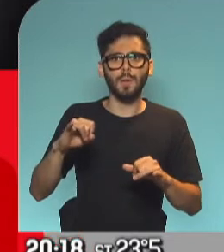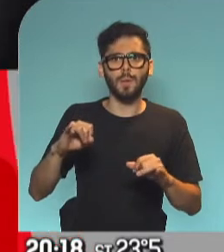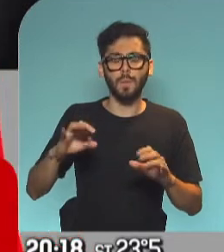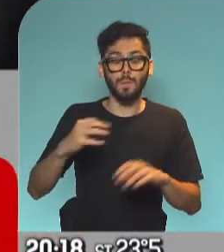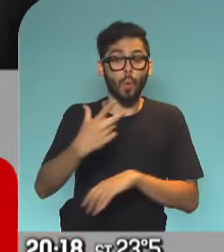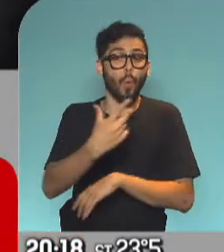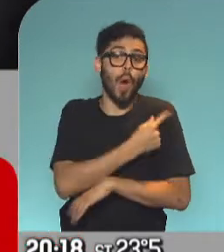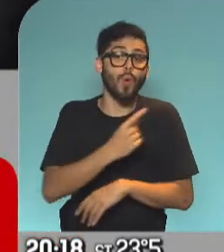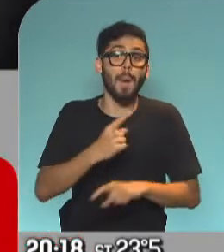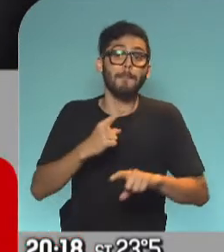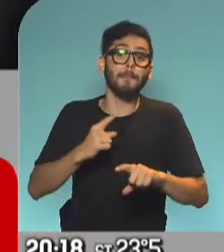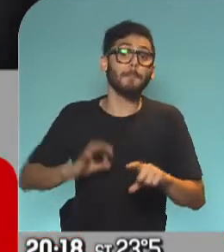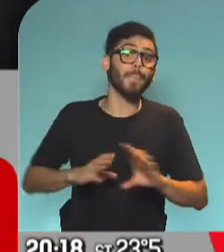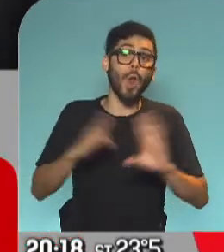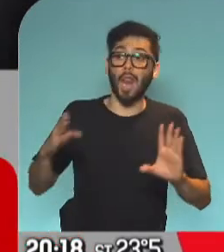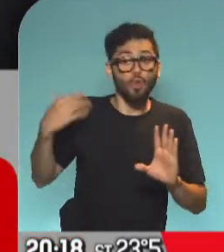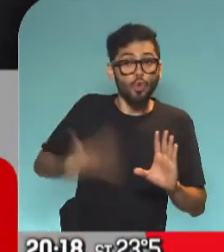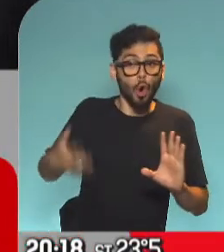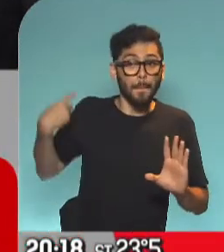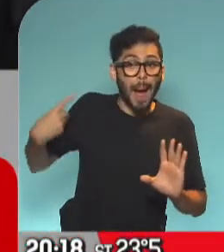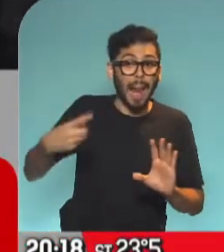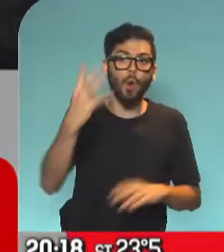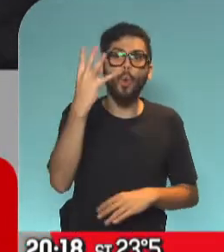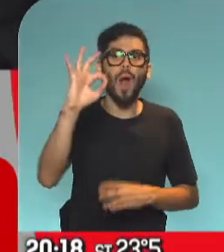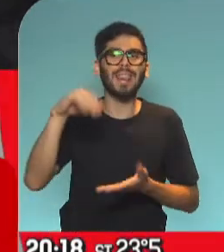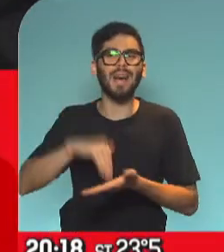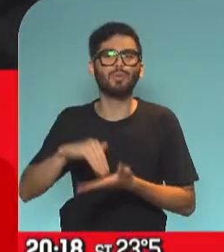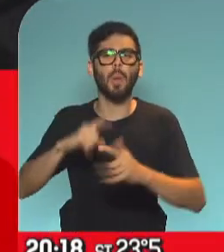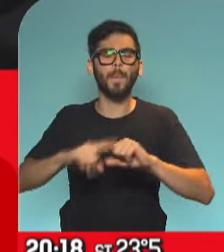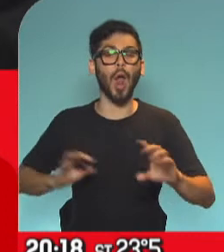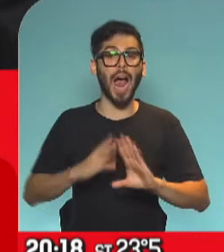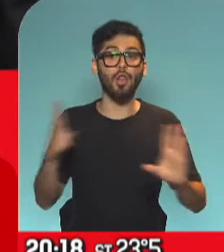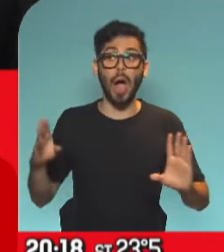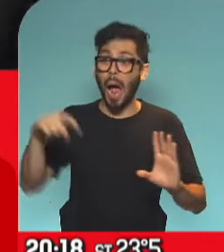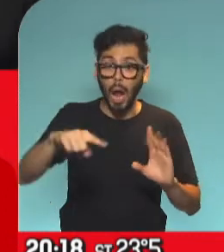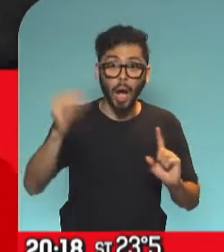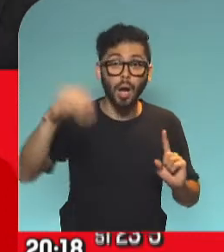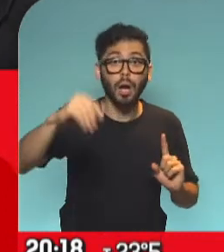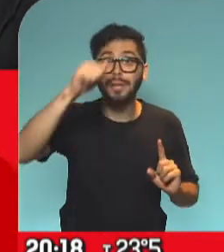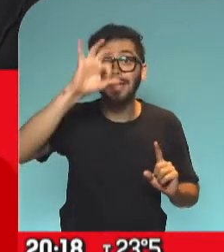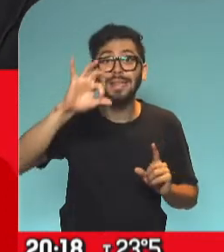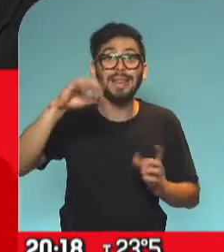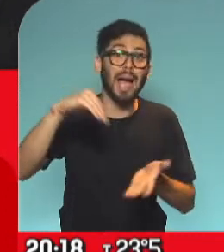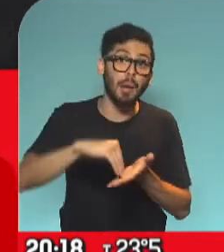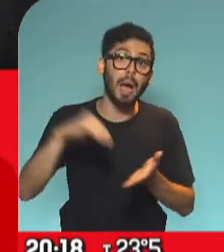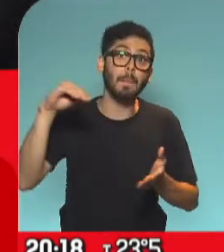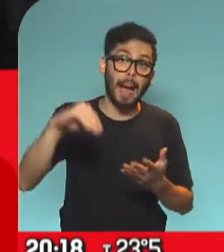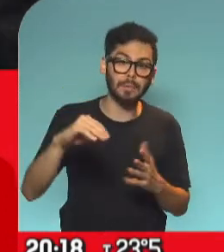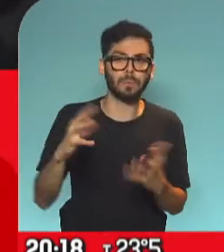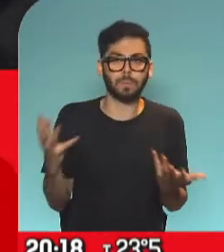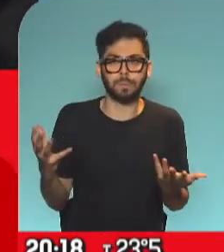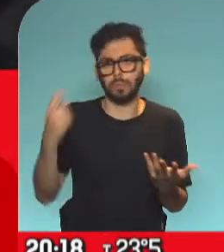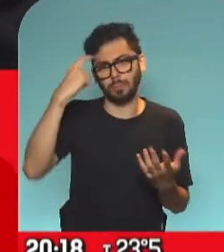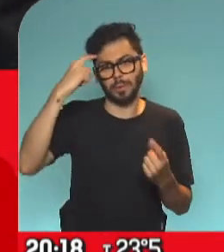de vacunas por año. Ahora además de esas 40 se van a colocar 60 millones más. O sea que va a ser multiplicado